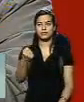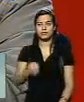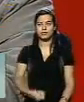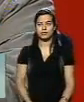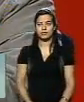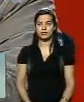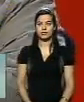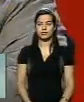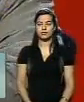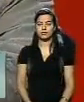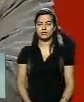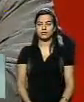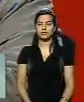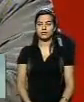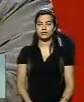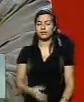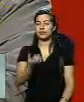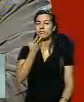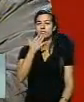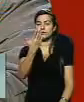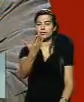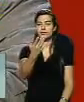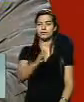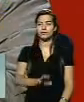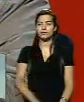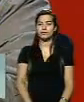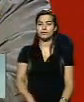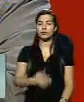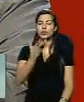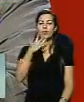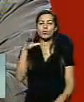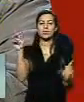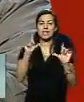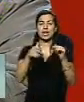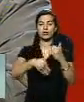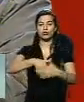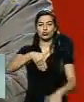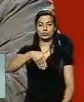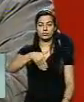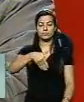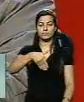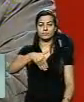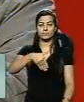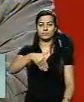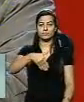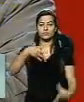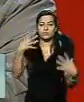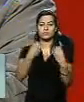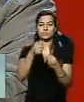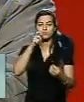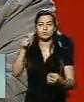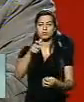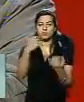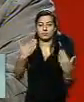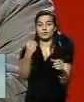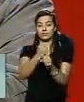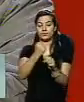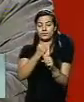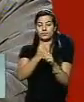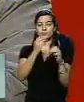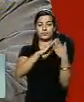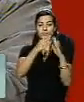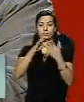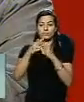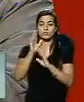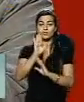a la multistatal, por lo menos Telesur, con el pueblo, se puede hacer el trabajo comunitario. Entonces,